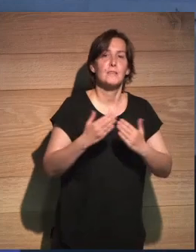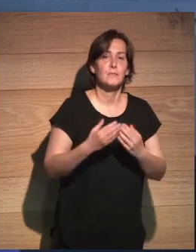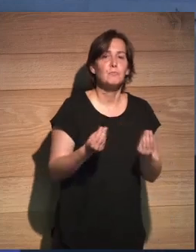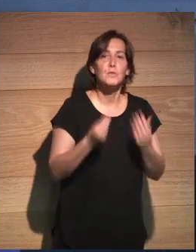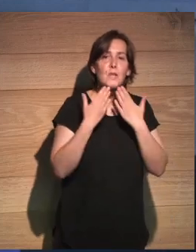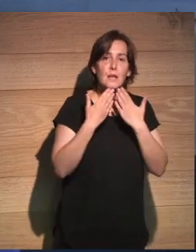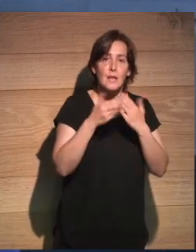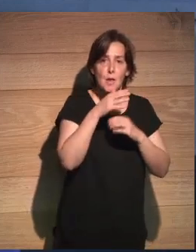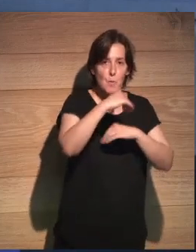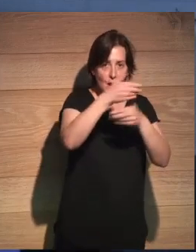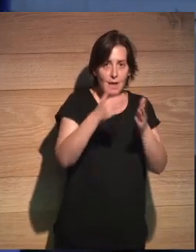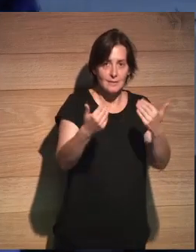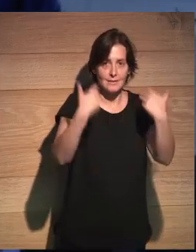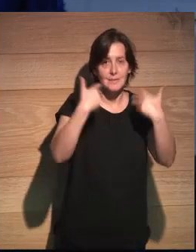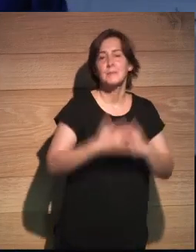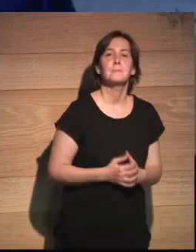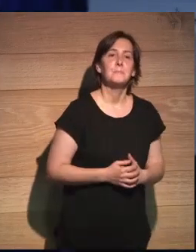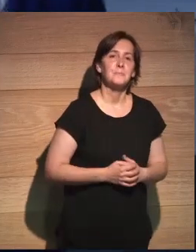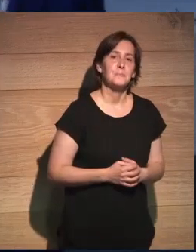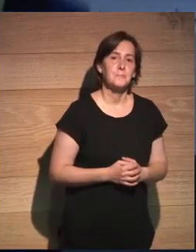Muchas gracias por su atención.